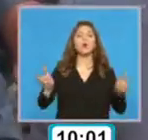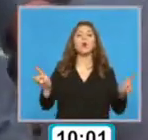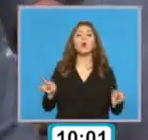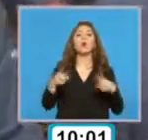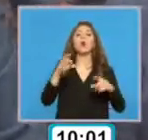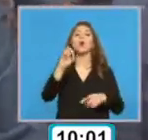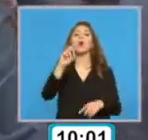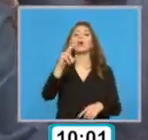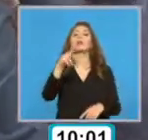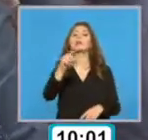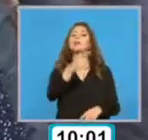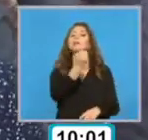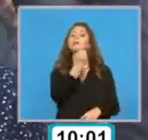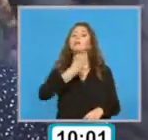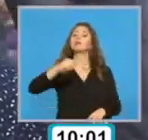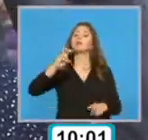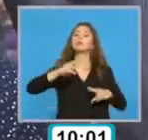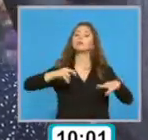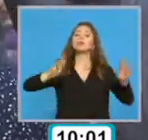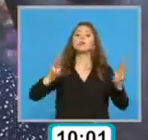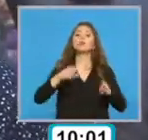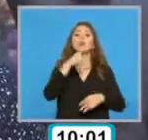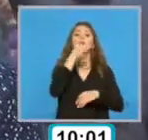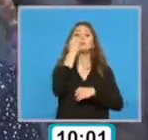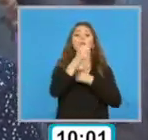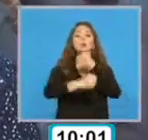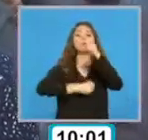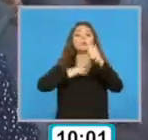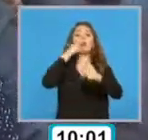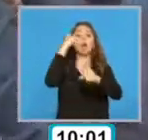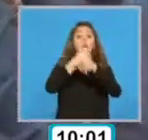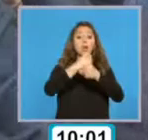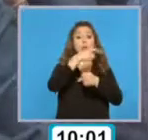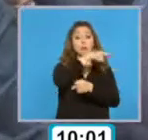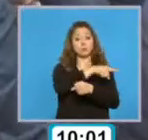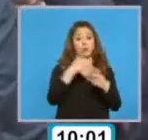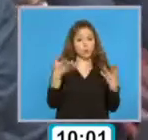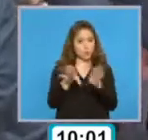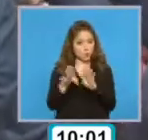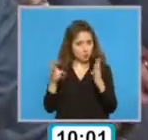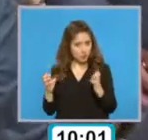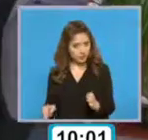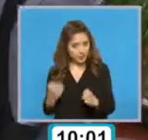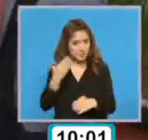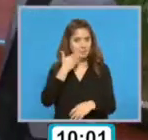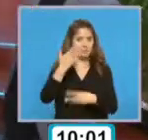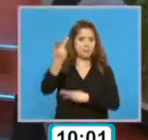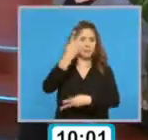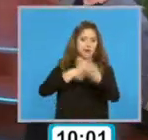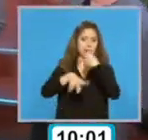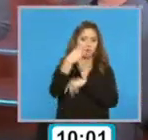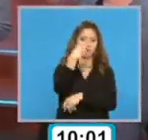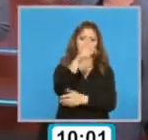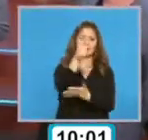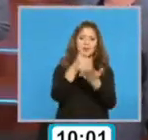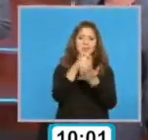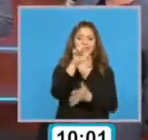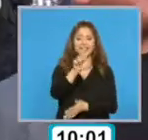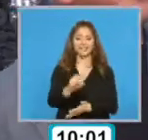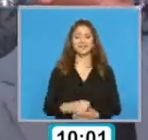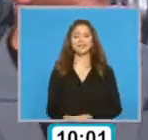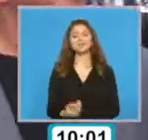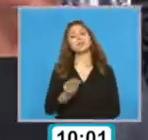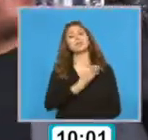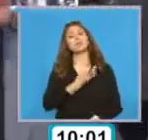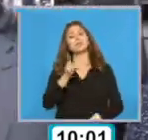muy talentosos, ya tienen varios años dentro de la música. ¿Cómo están, muchachos? Bienvenidos a tus ciudades. Buen día, gracias, Dani. Pues